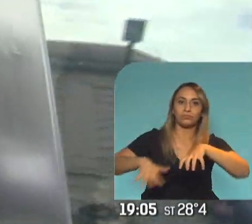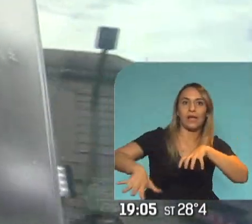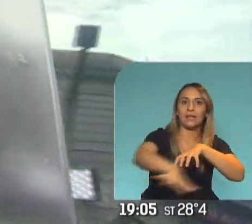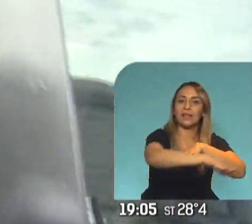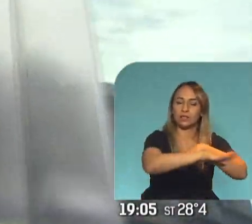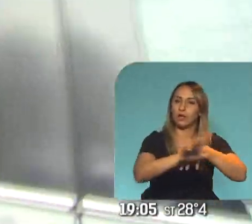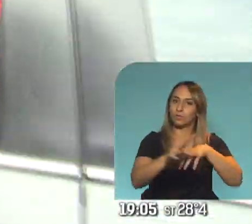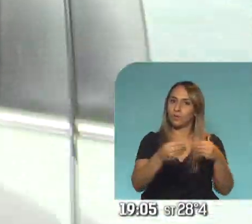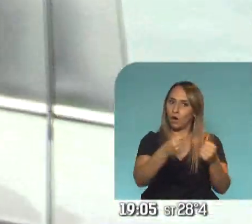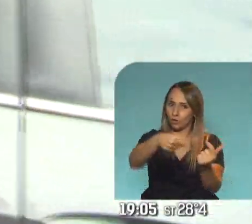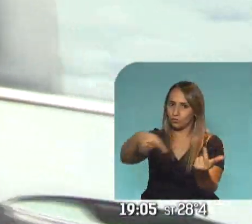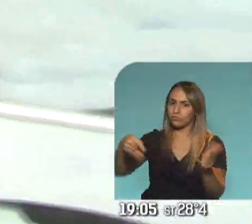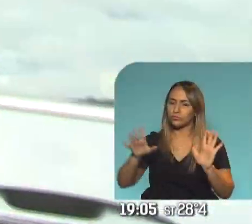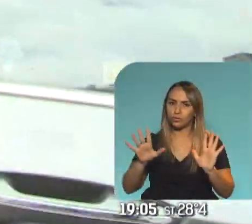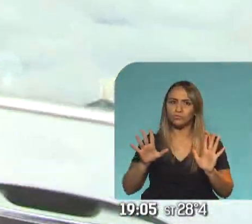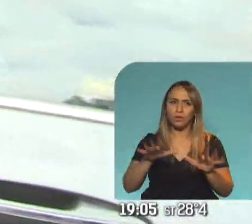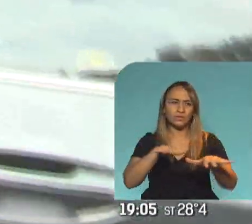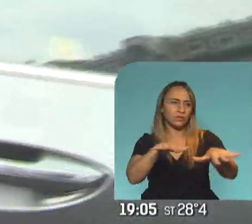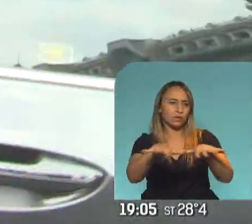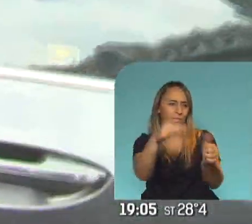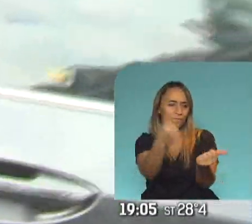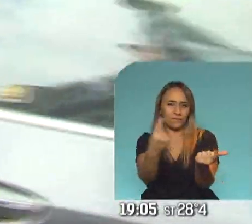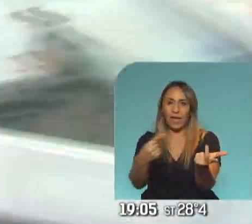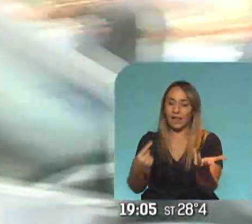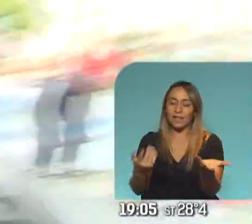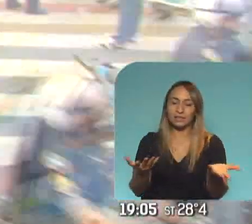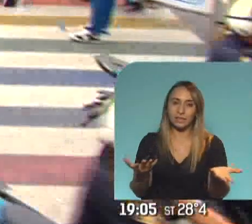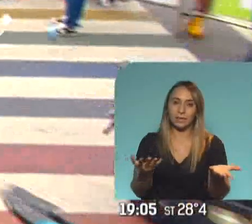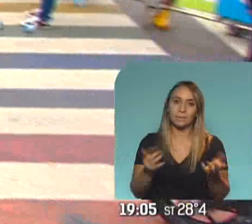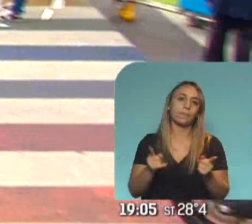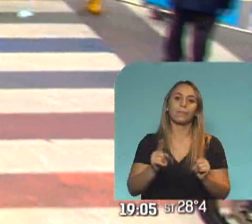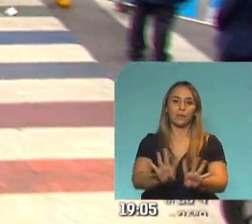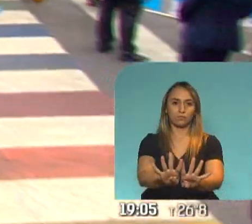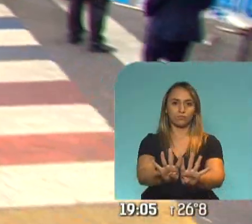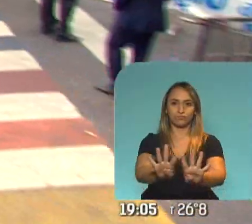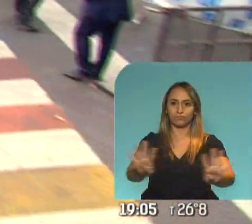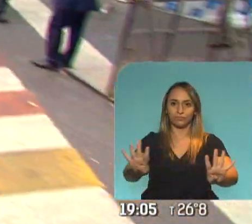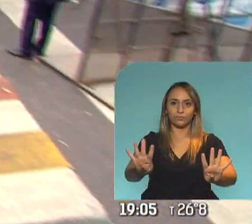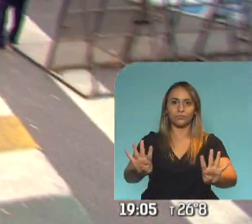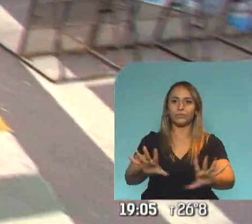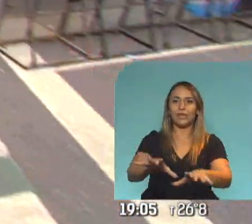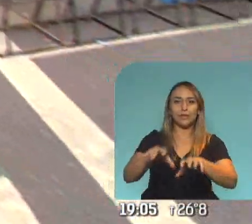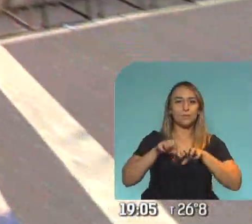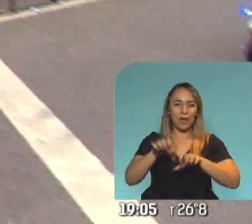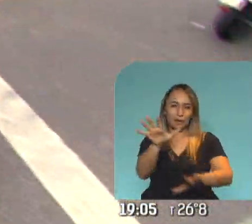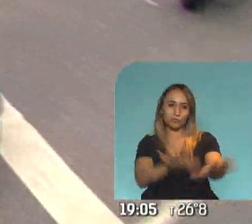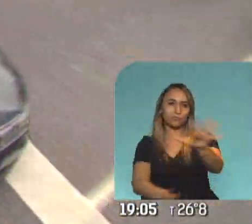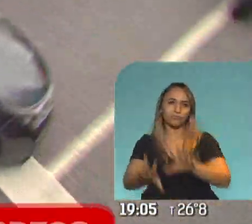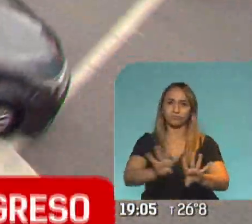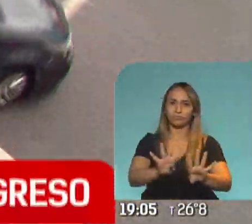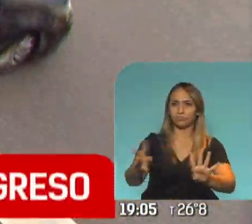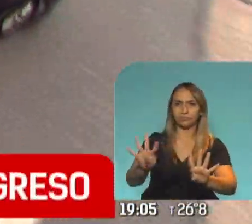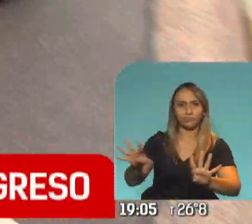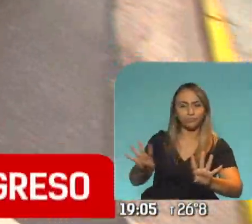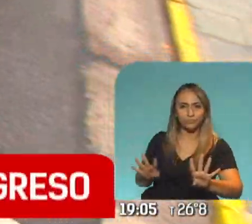lucían diferentes a lo que ha sido en otros años. Vallado allí desde temprano, llegaba así